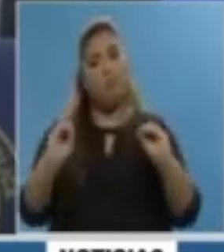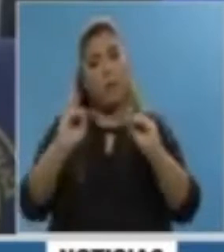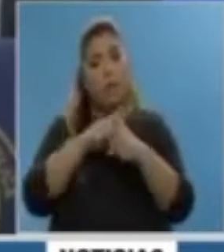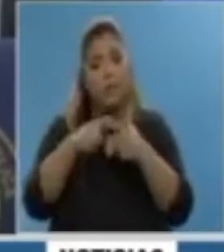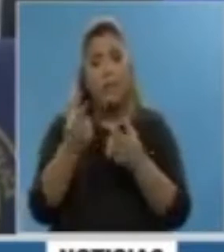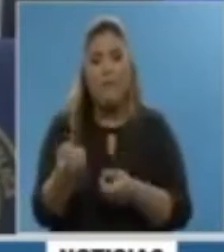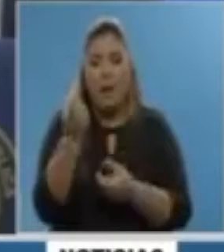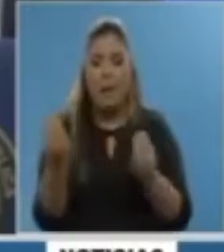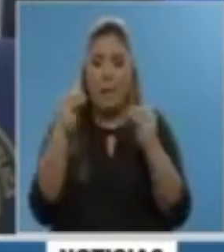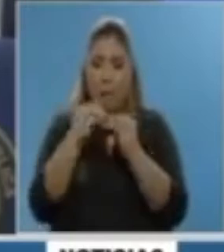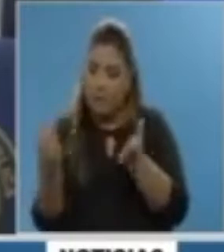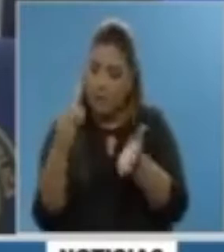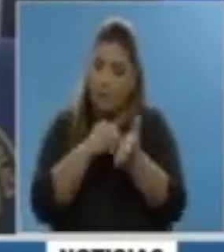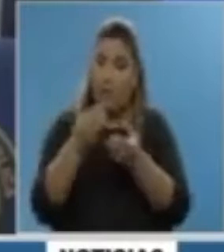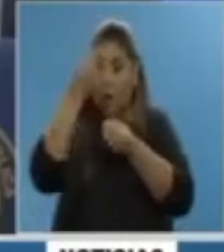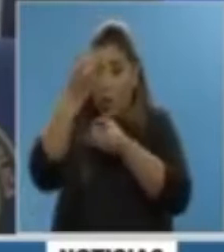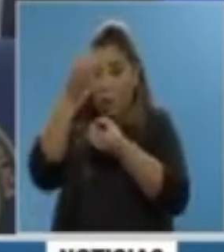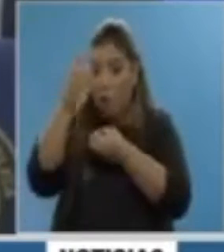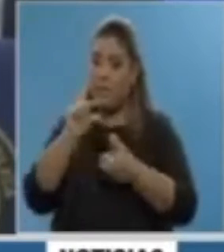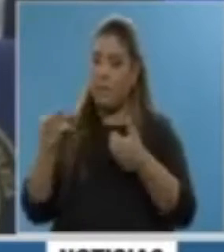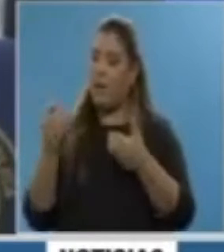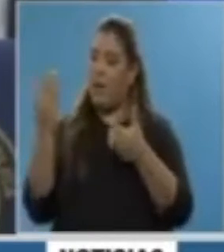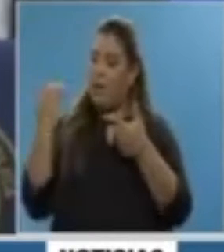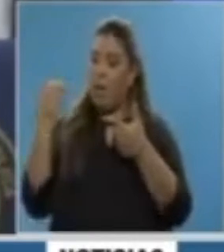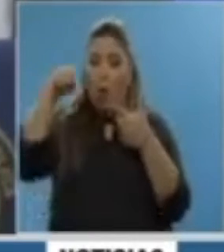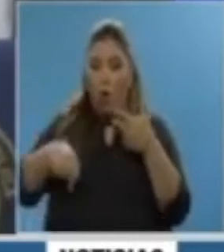todavía está pendiente de actualizarse en la base de datos.